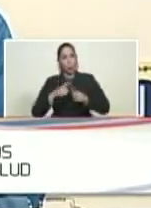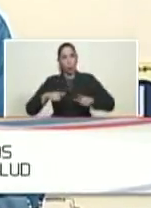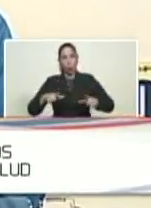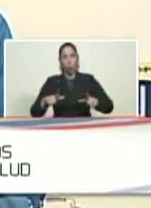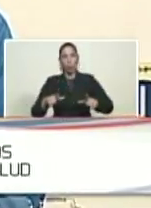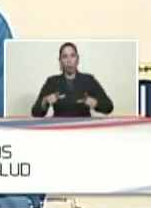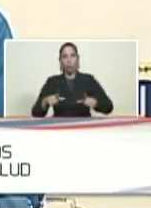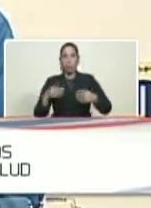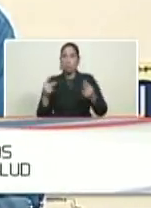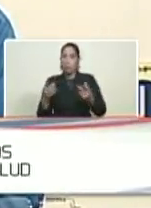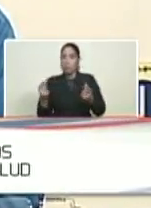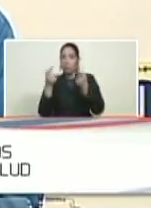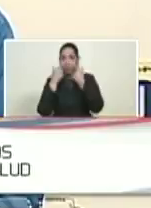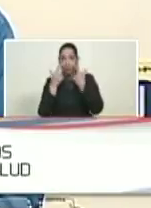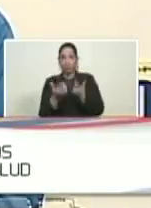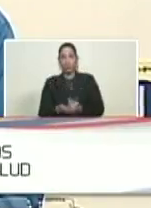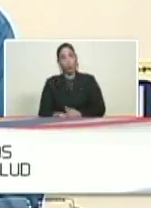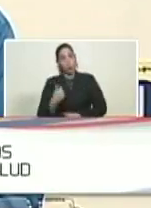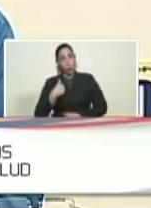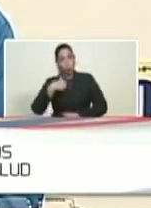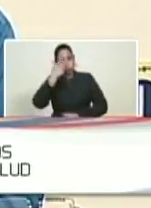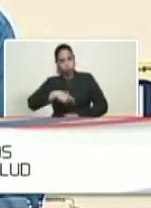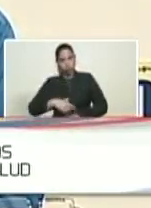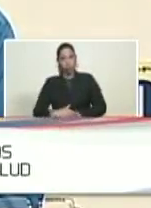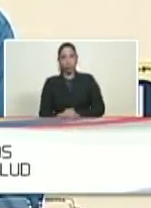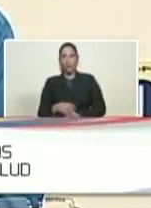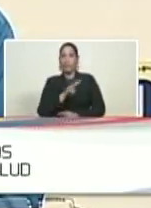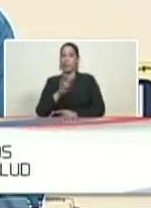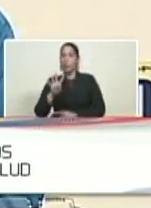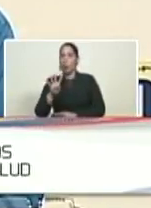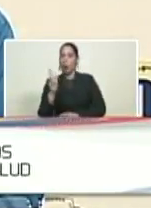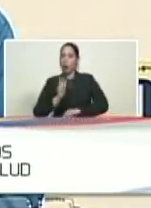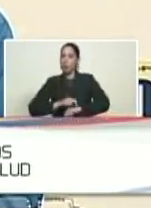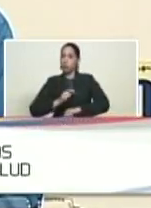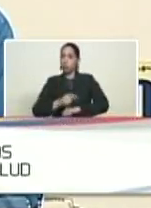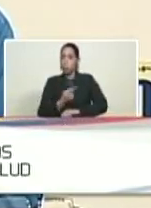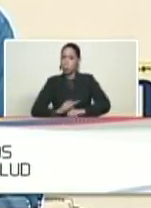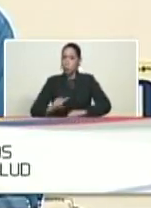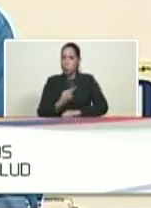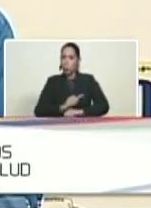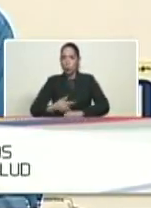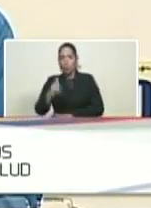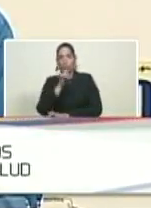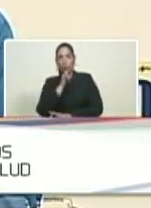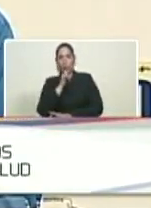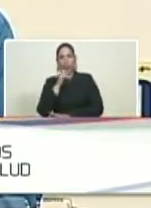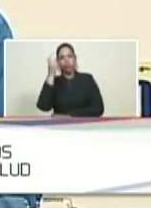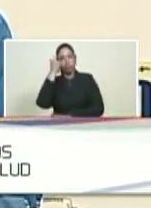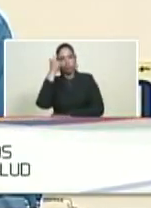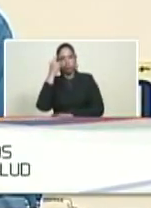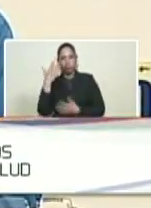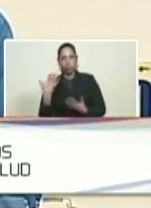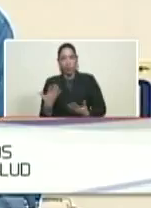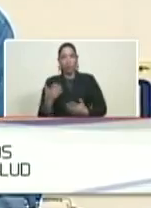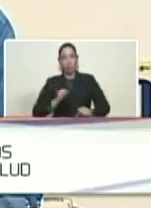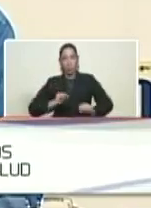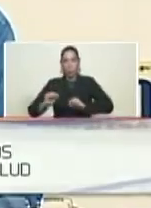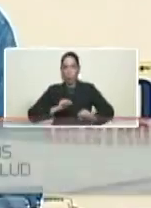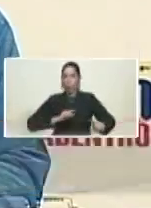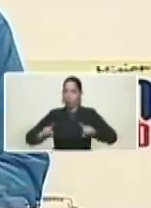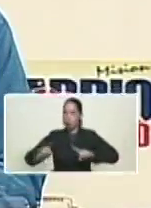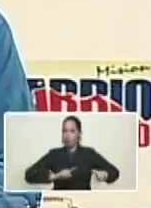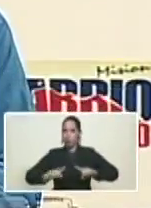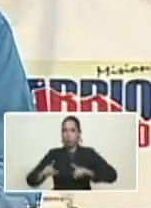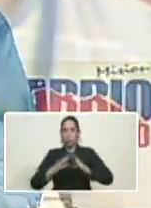están activados, y yo personalmente estoy 24 horas del día informado y actuando. Cuenten